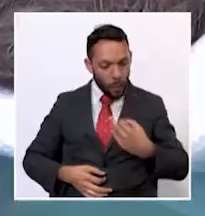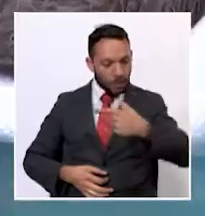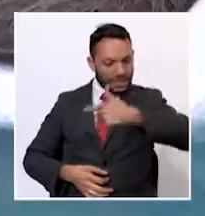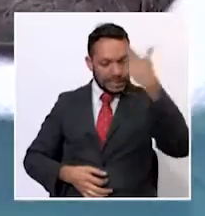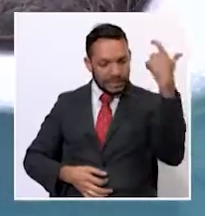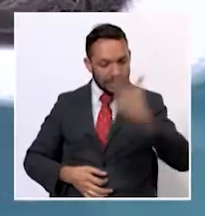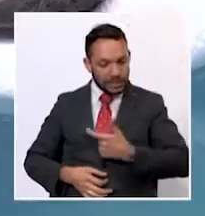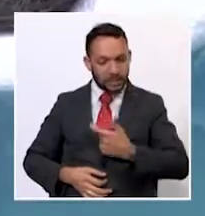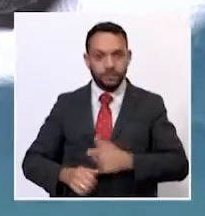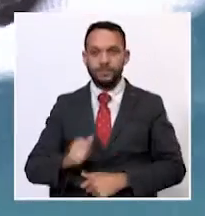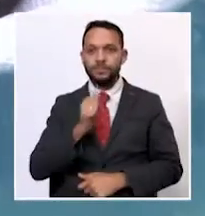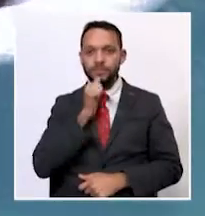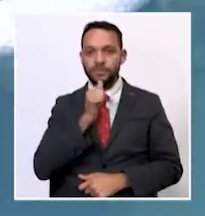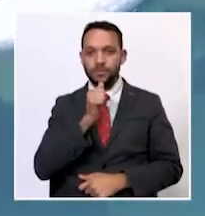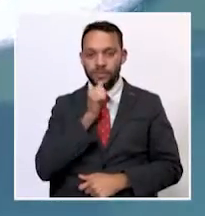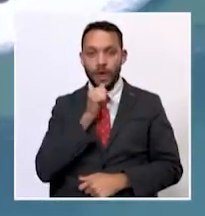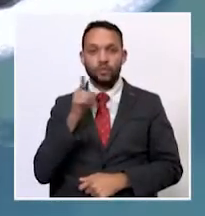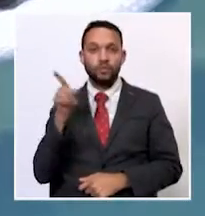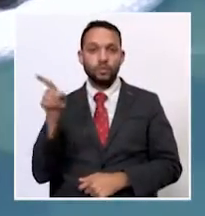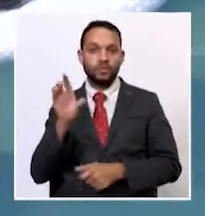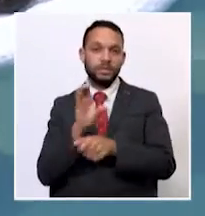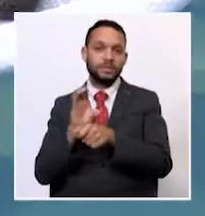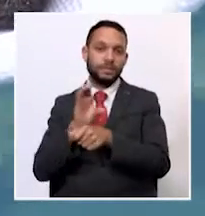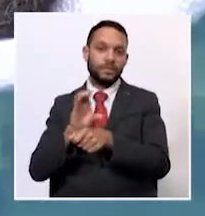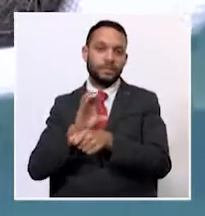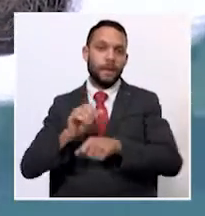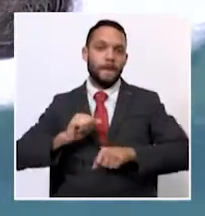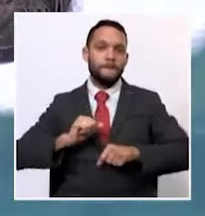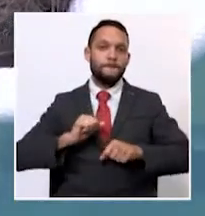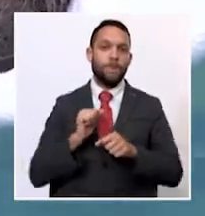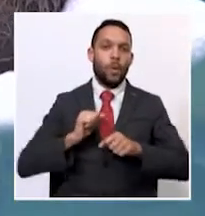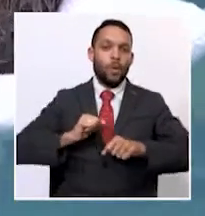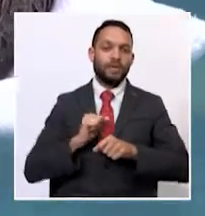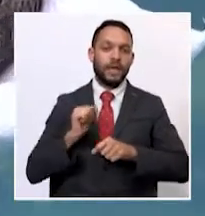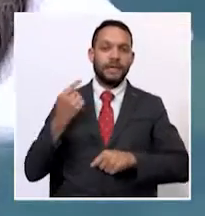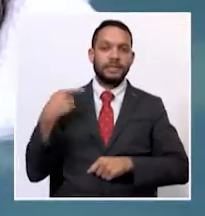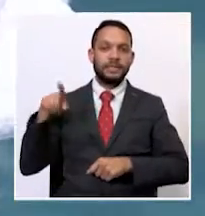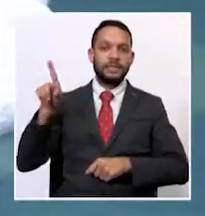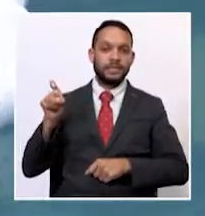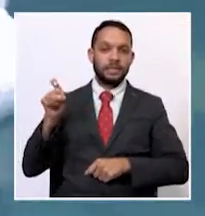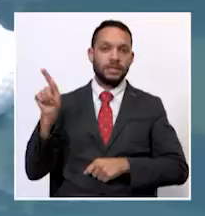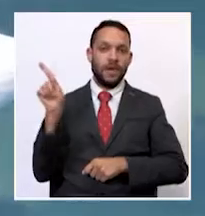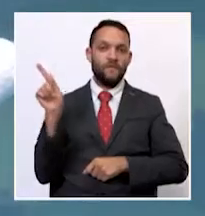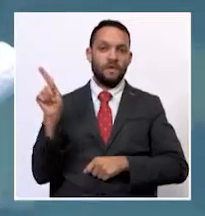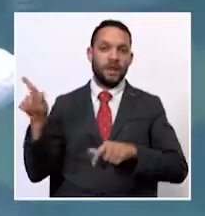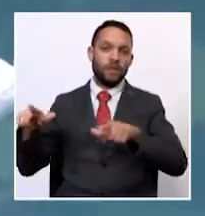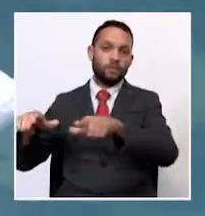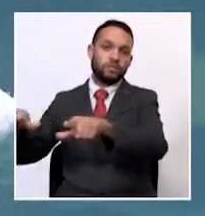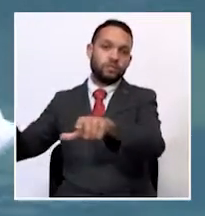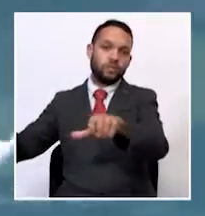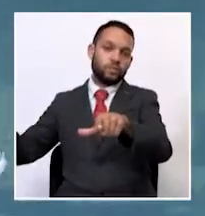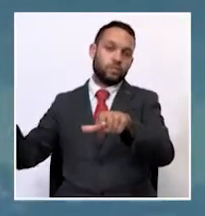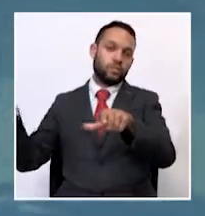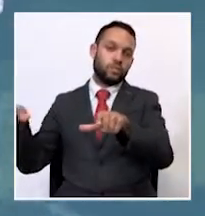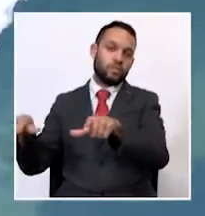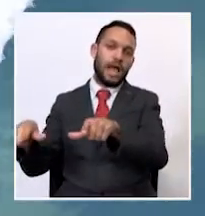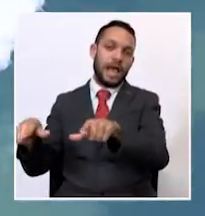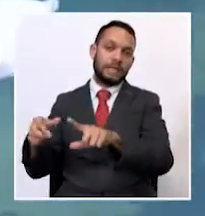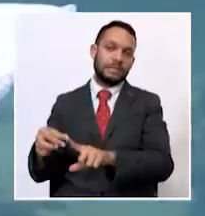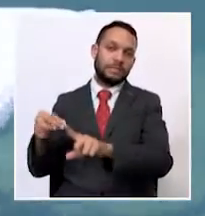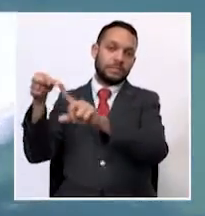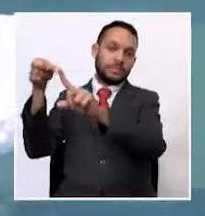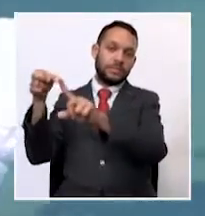agua, que en Bogotá se inauguró el 16 de febrero un centro de hidrología